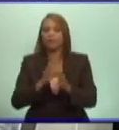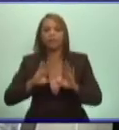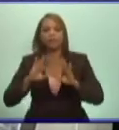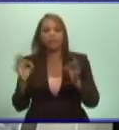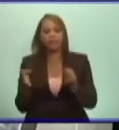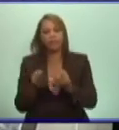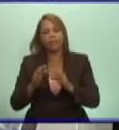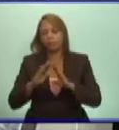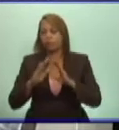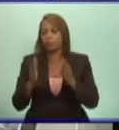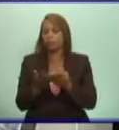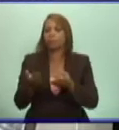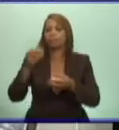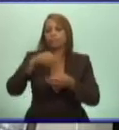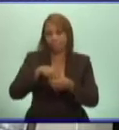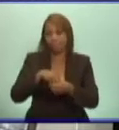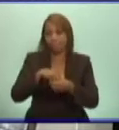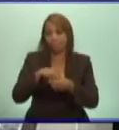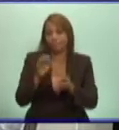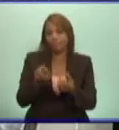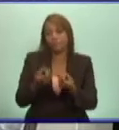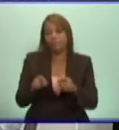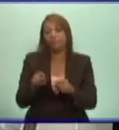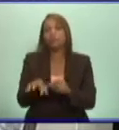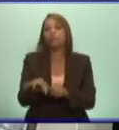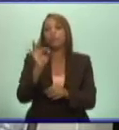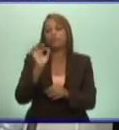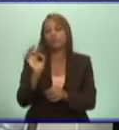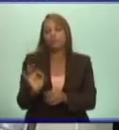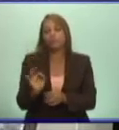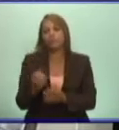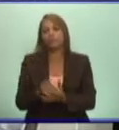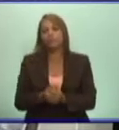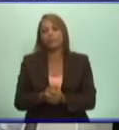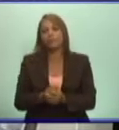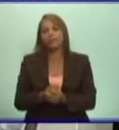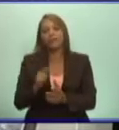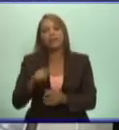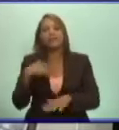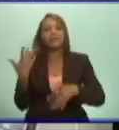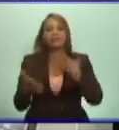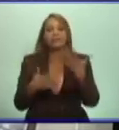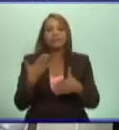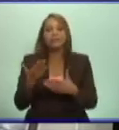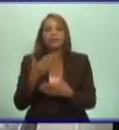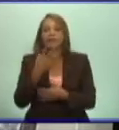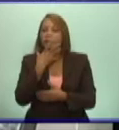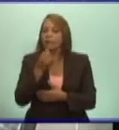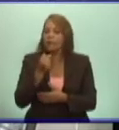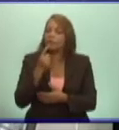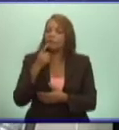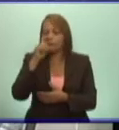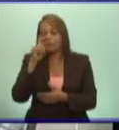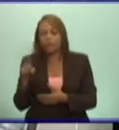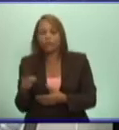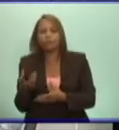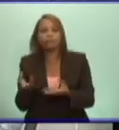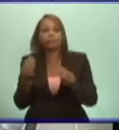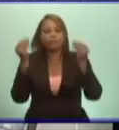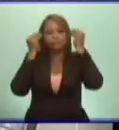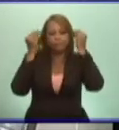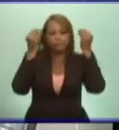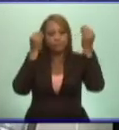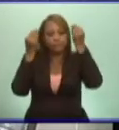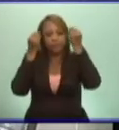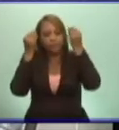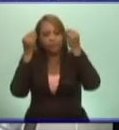natural y también lo social. Por tanto, es que hemos escogido esta actividad. Y es una de las actividades que más propicia, donde los niños se aprueben de conocimiento, formen